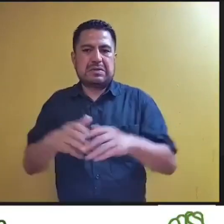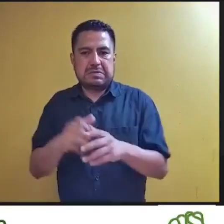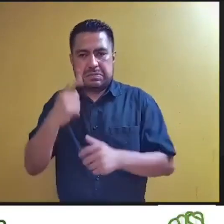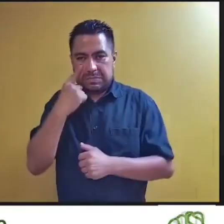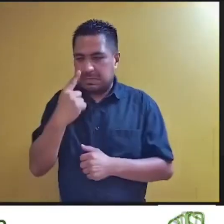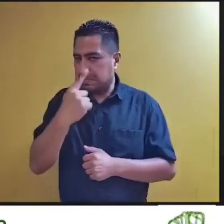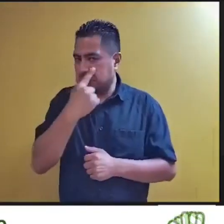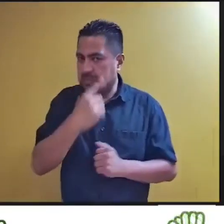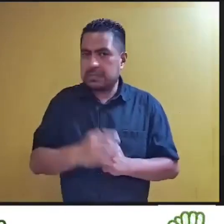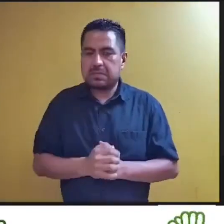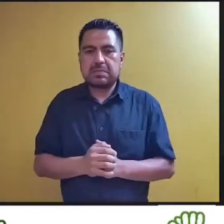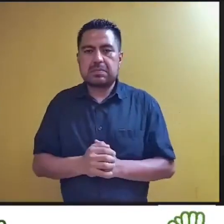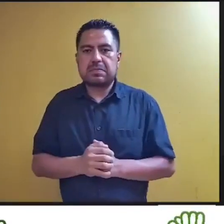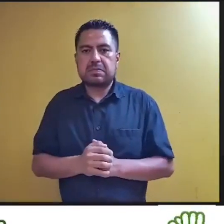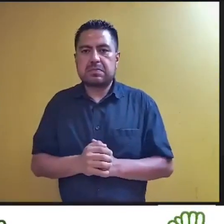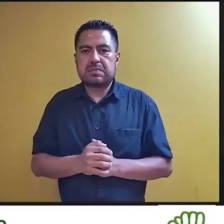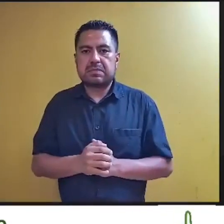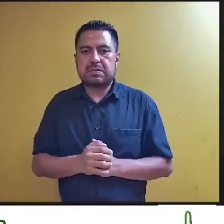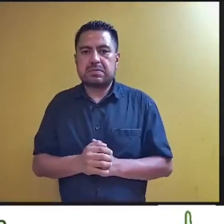consideraciones.